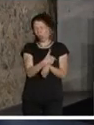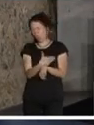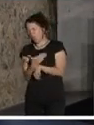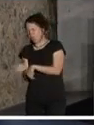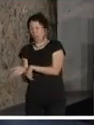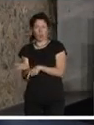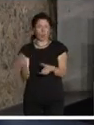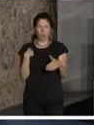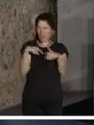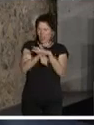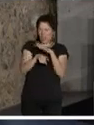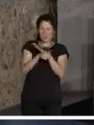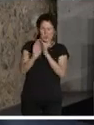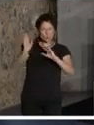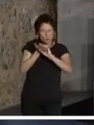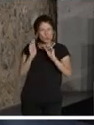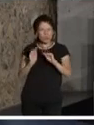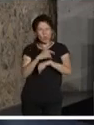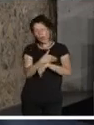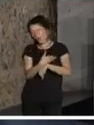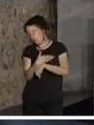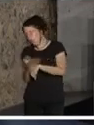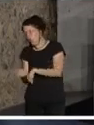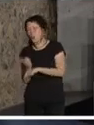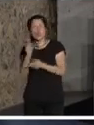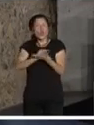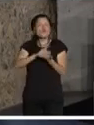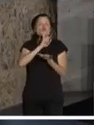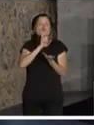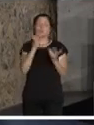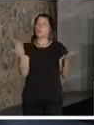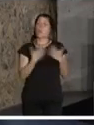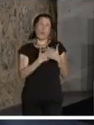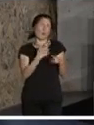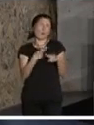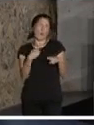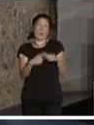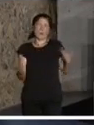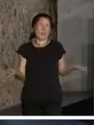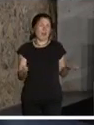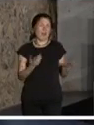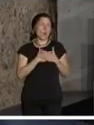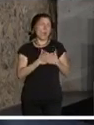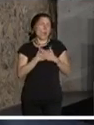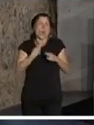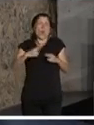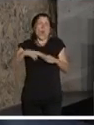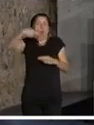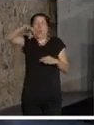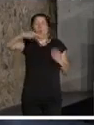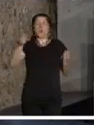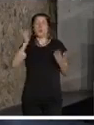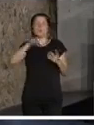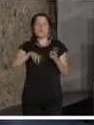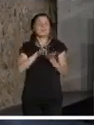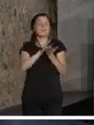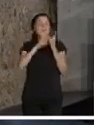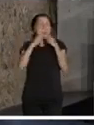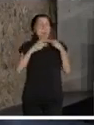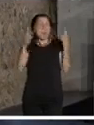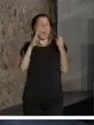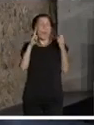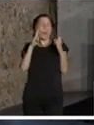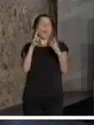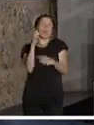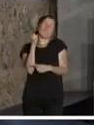en la tramitación de sus expedientes y eso solo se soluciona con voluntad política con voluntad política y reforzando los servicios